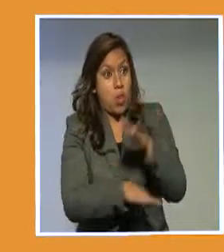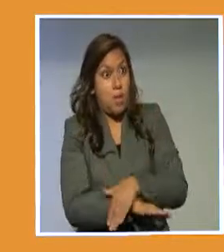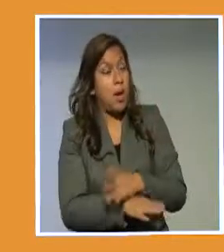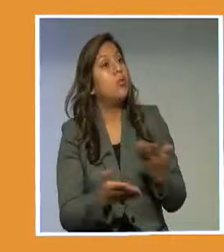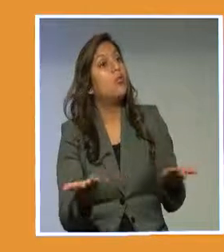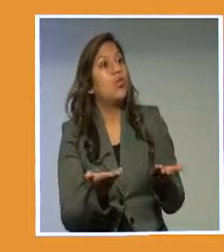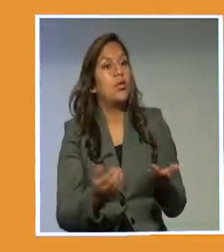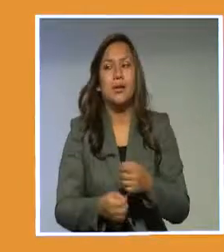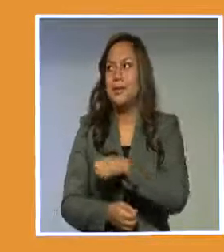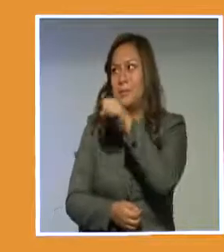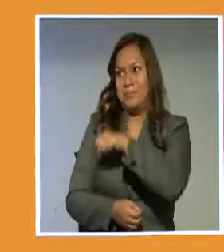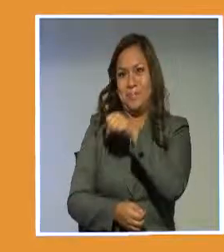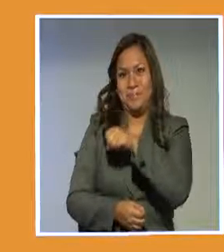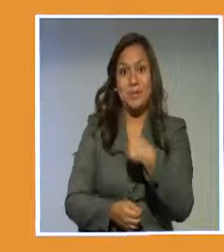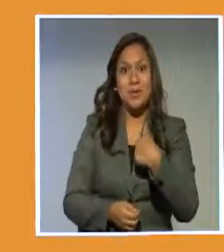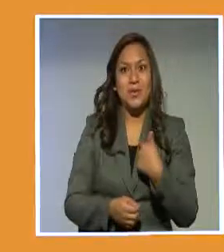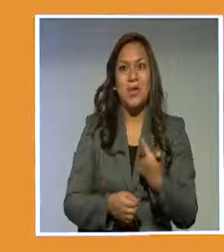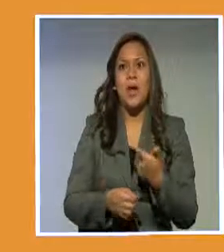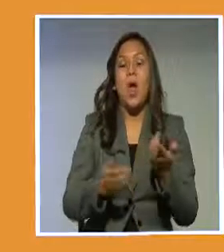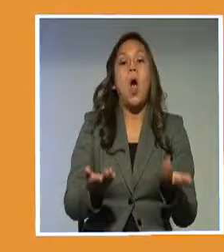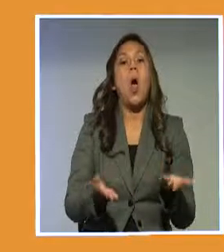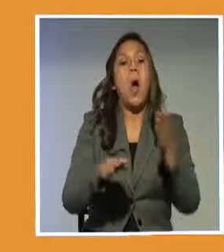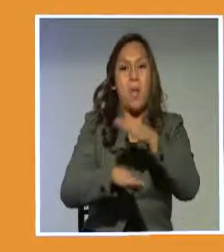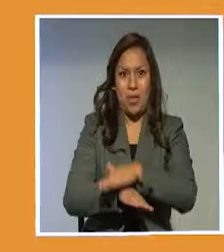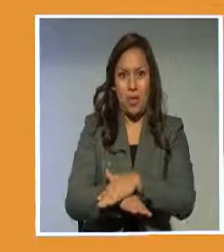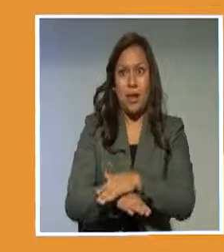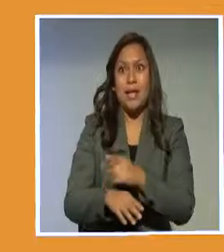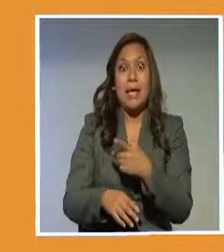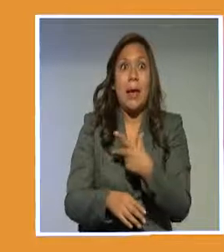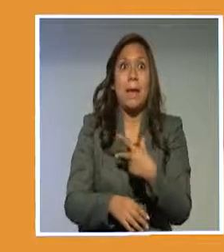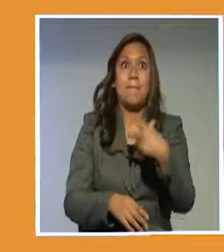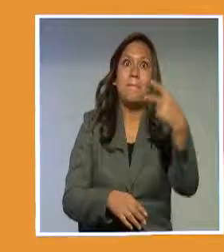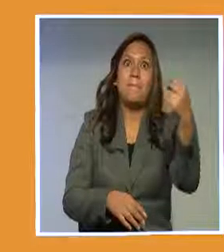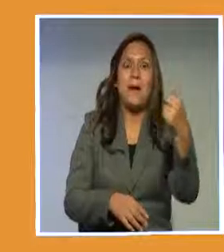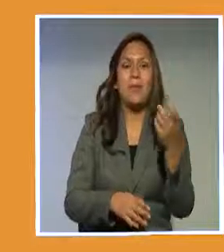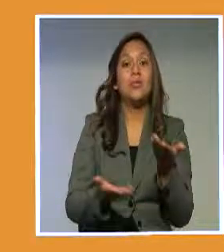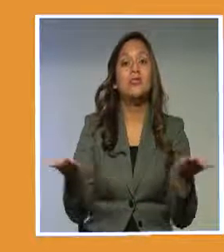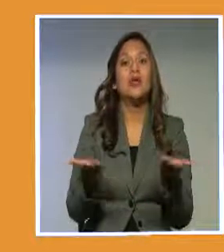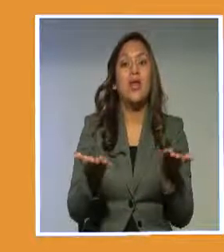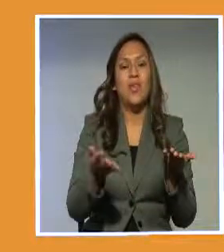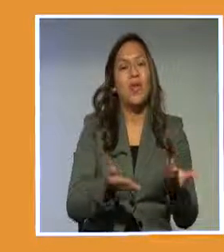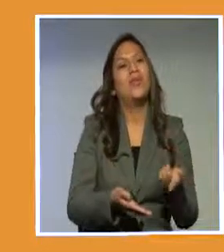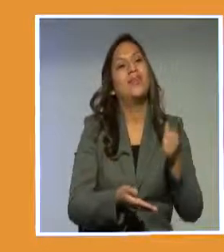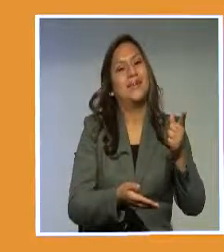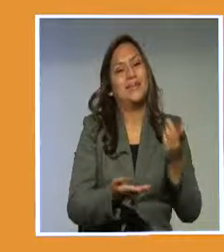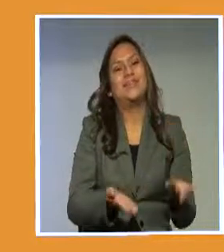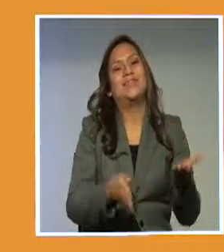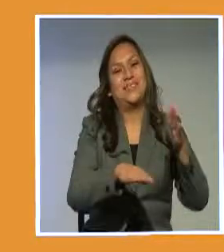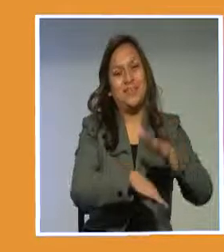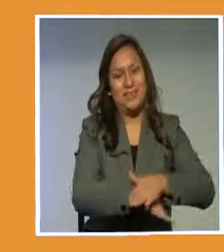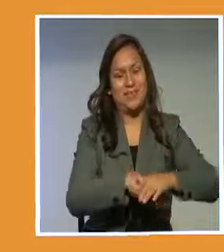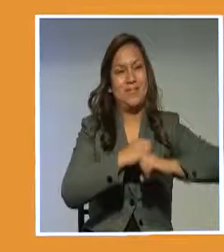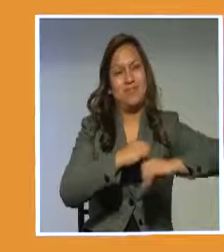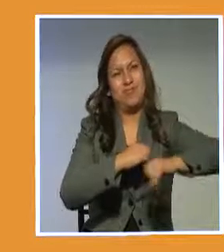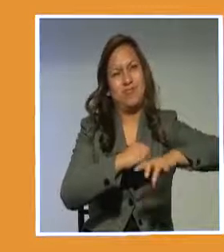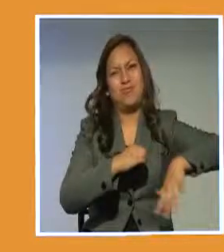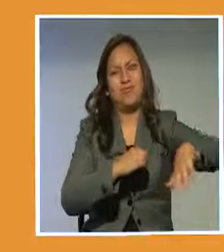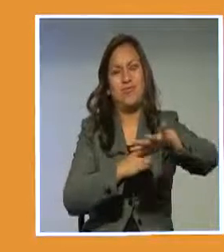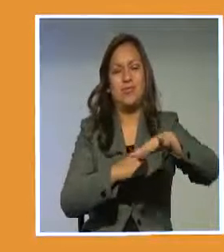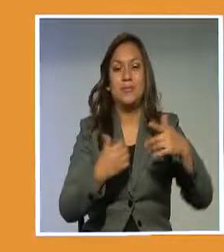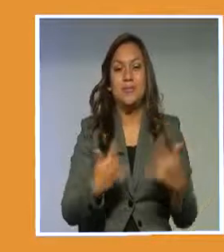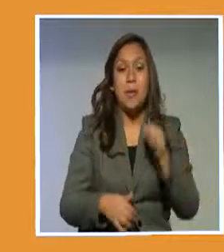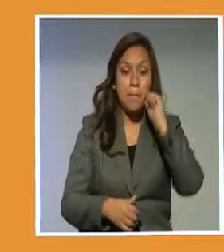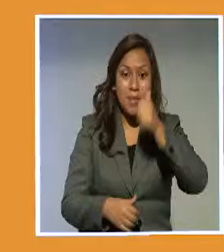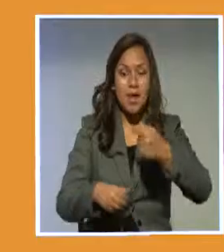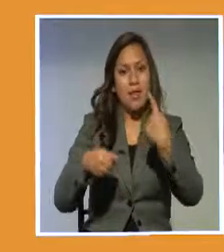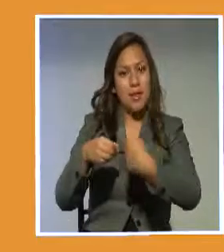ya a pocos minutos de salir a Ibarra para el lanzamiento provincial de la campaña, vamos a acompañar el día de acá, y desde mañana también en la